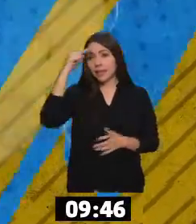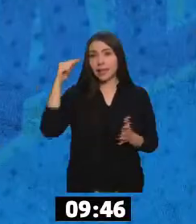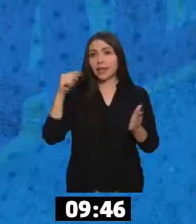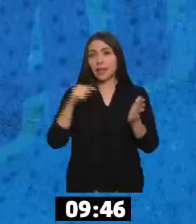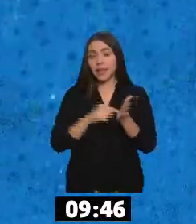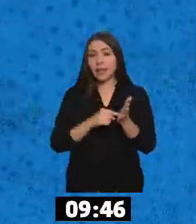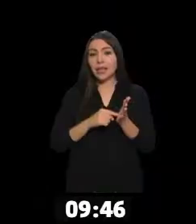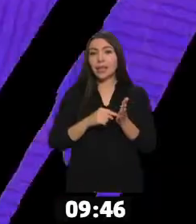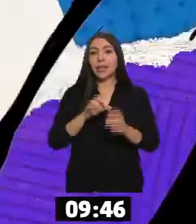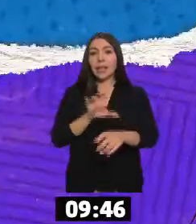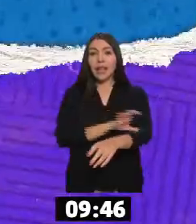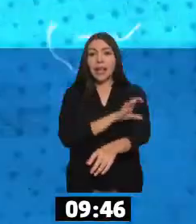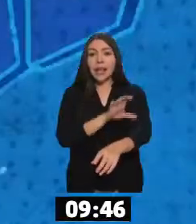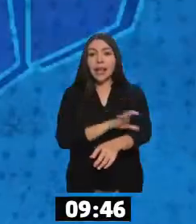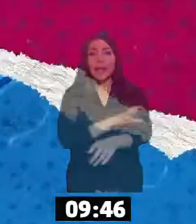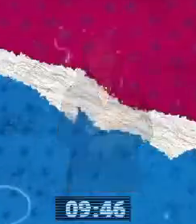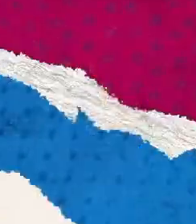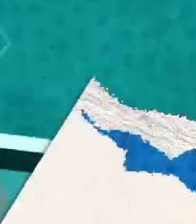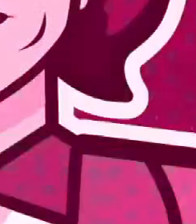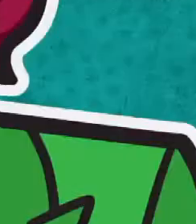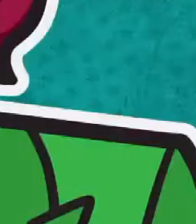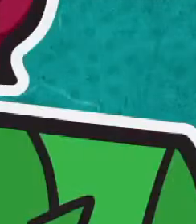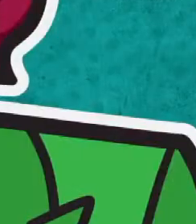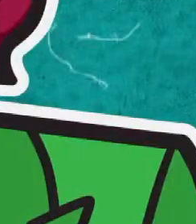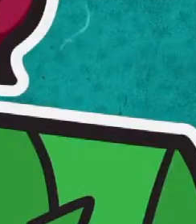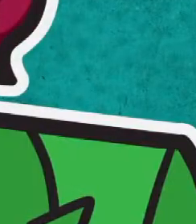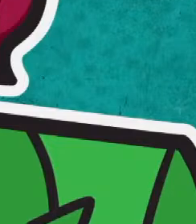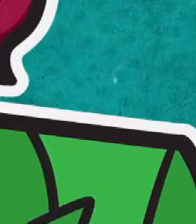energía y todo ese asunto.